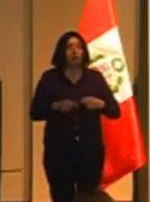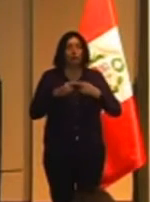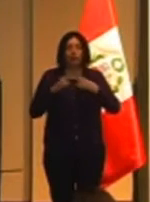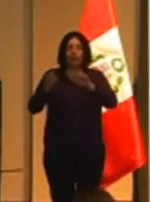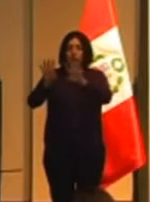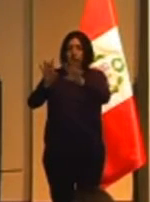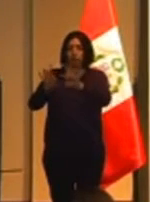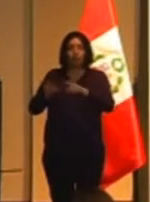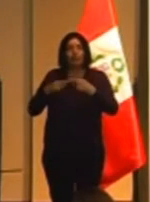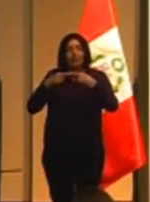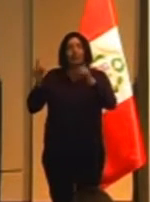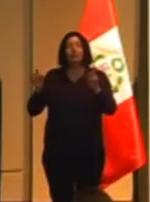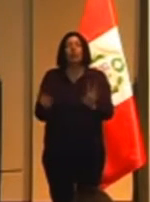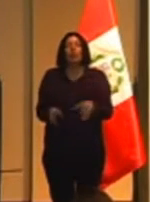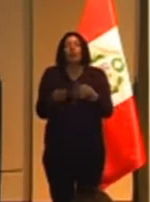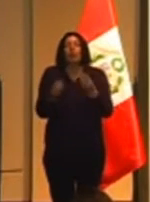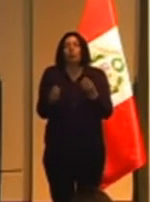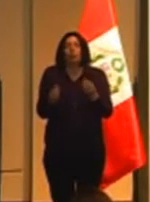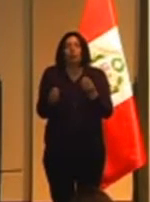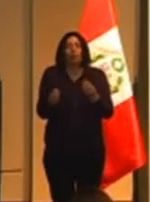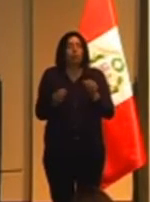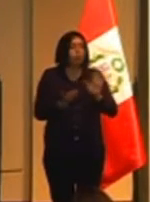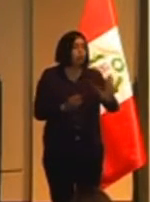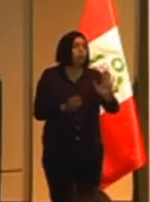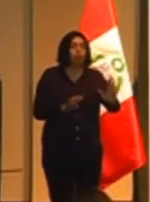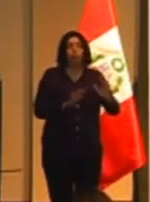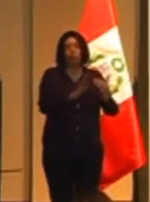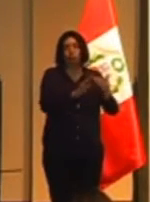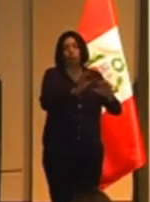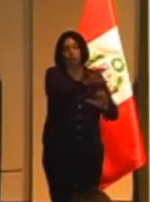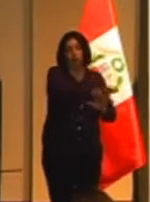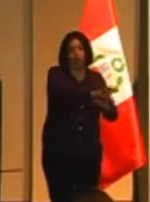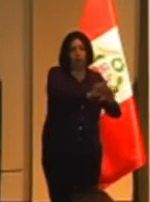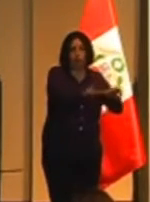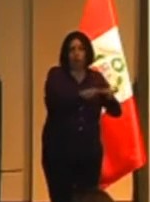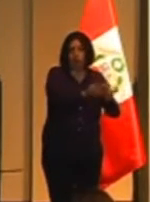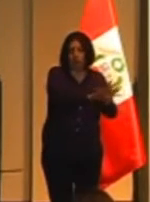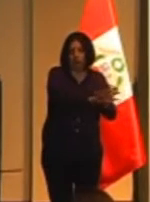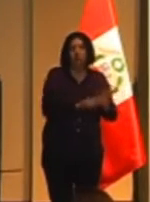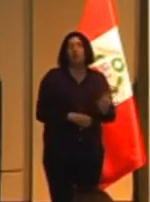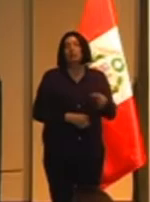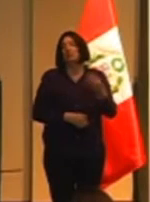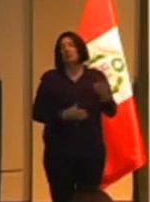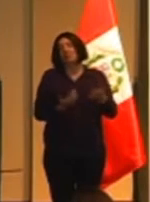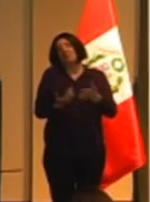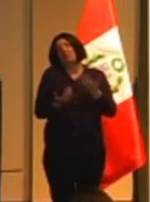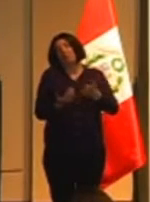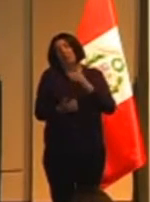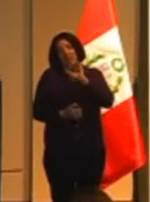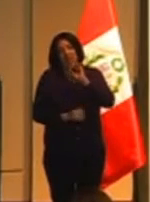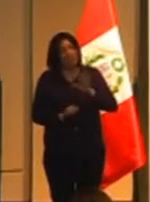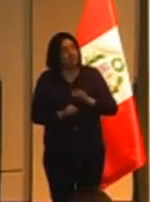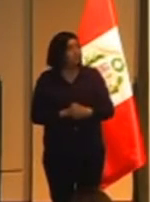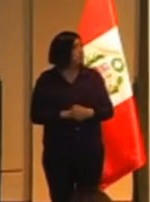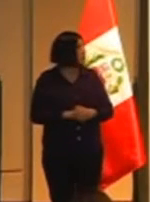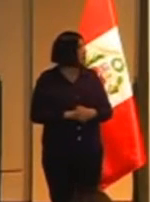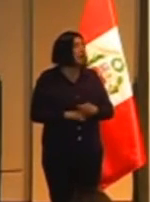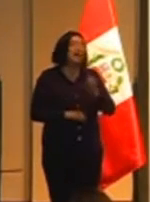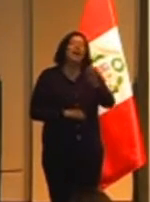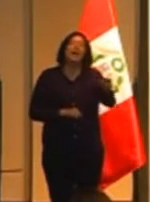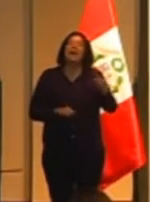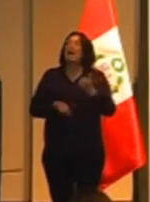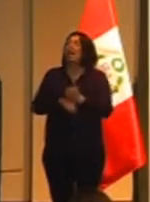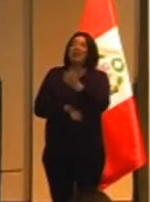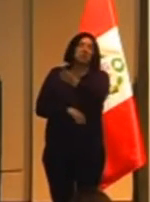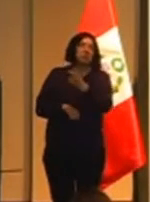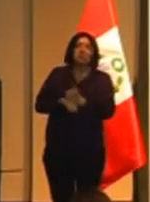jurada de cómo está la situación de sus locales. Porque claro, es muy fácil decir, A tiene la culpa,